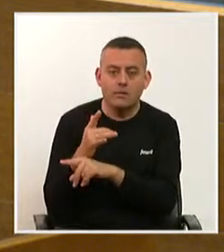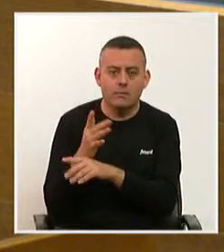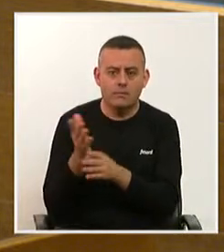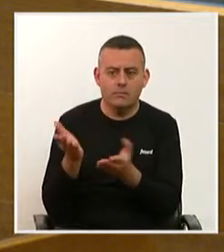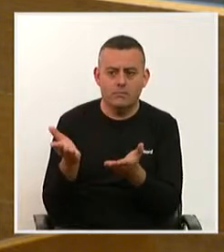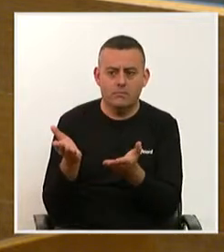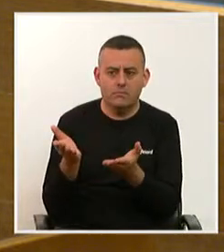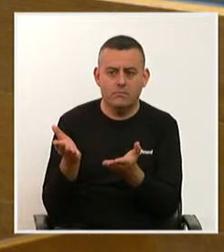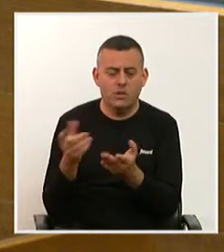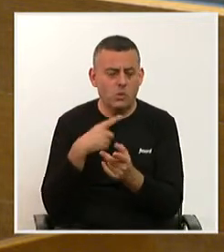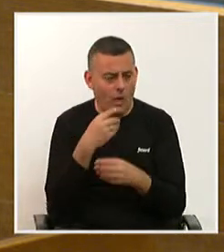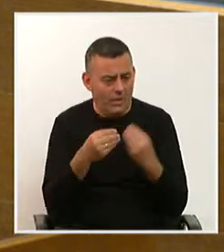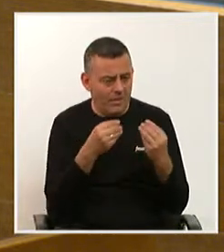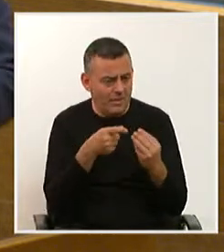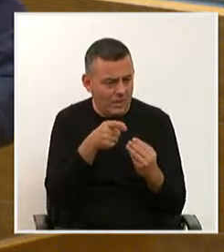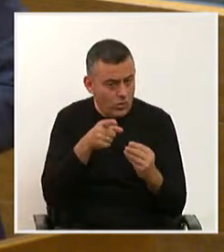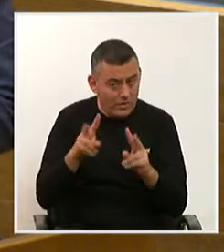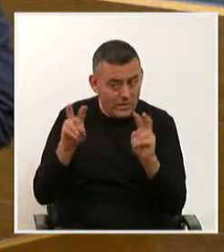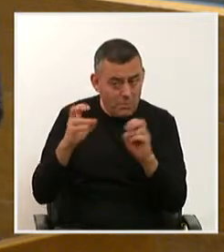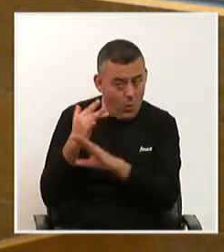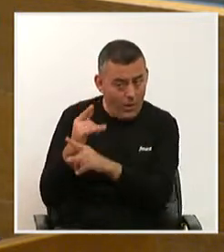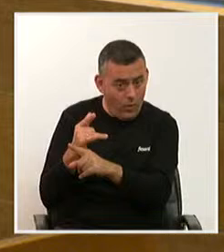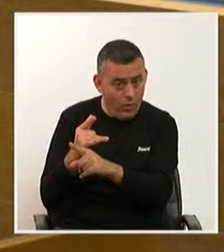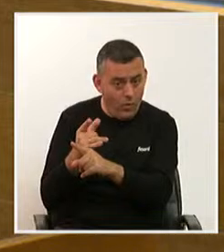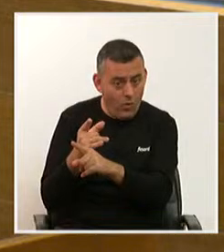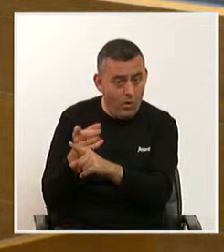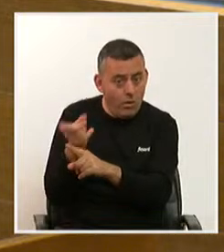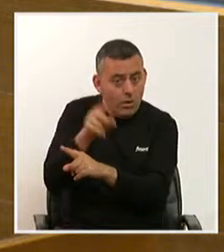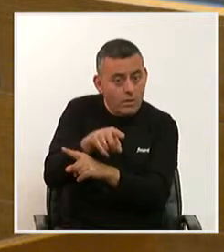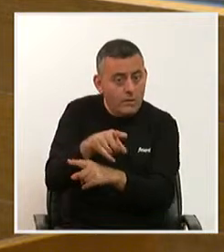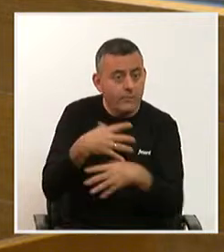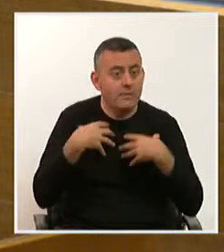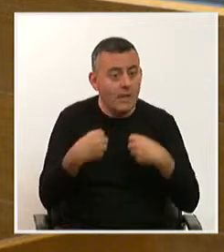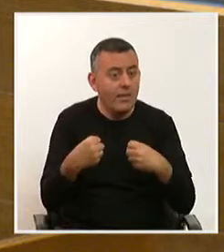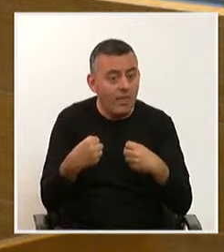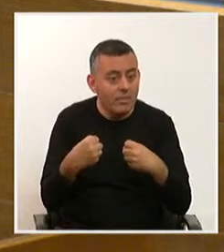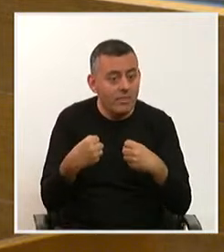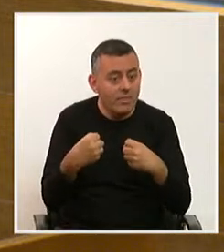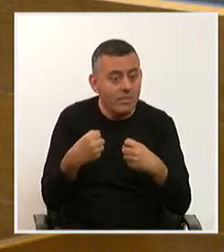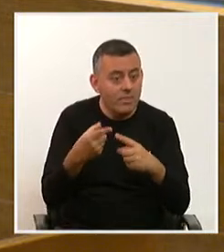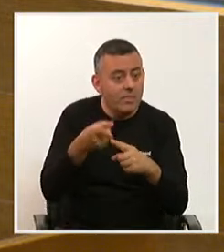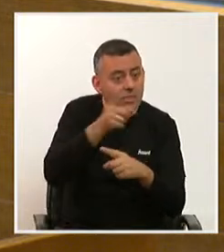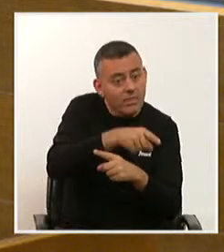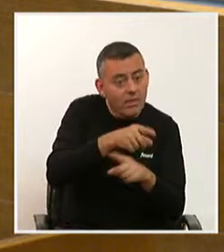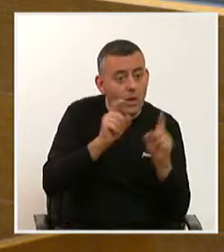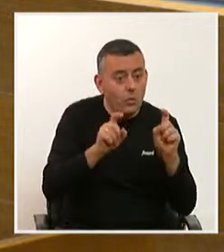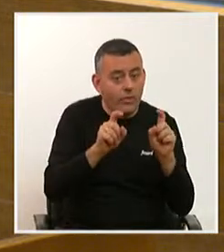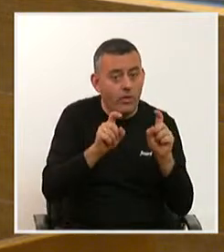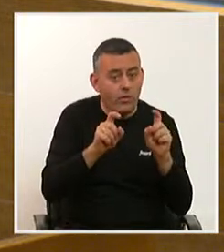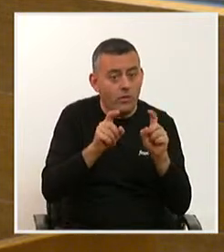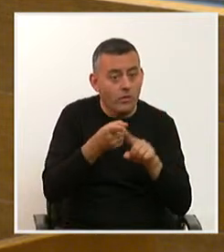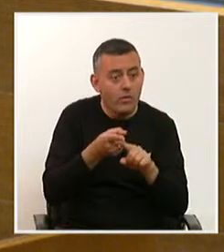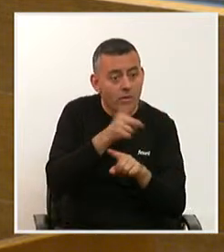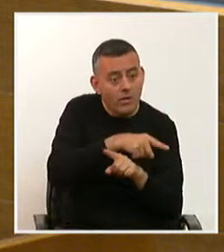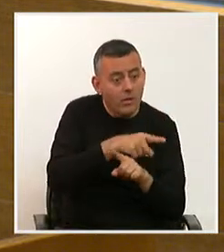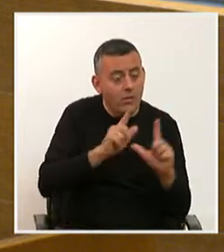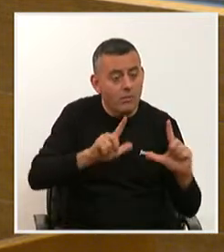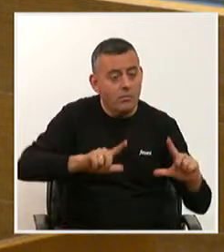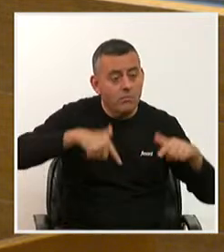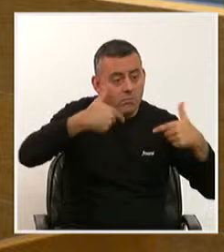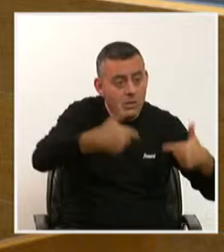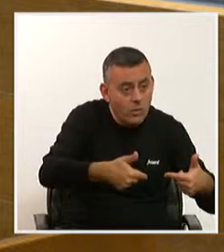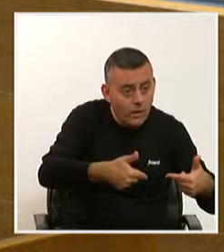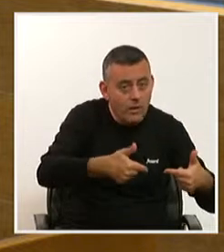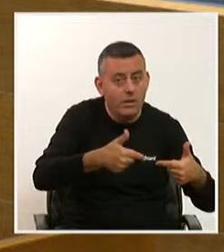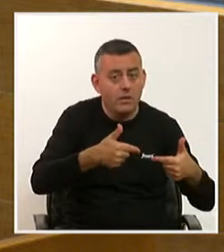en sanidad qué no van a hacer en educación qué no van a hacer en el plan de residuos que por cierto he eliminado